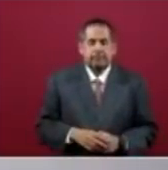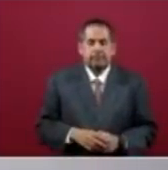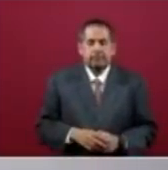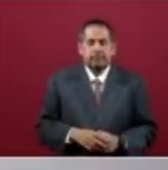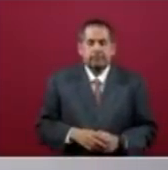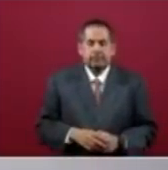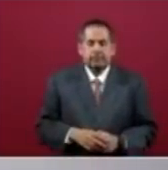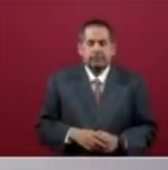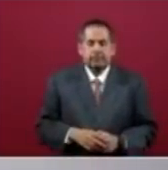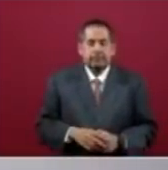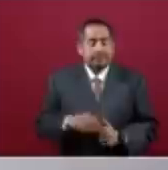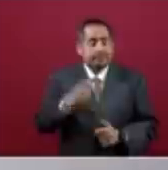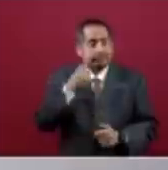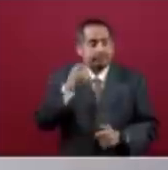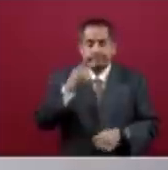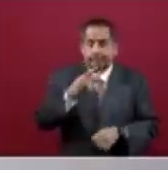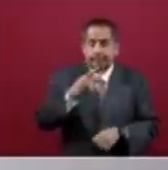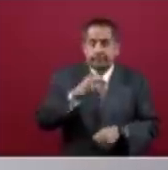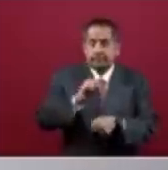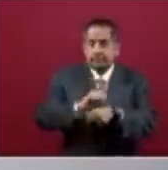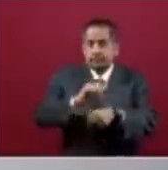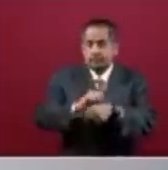En segundo de secundaria,